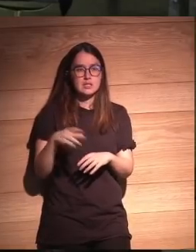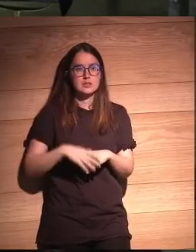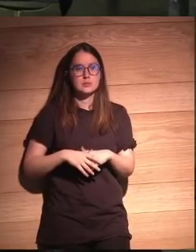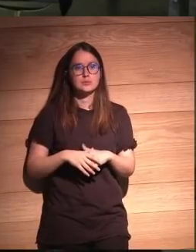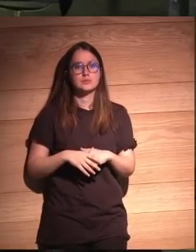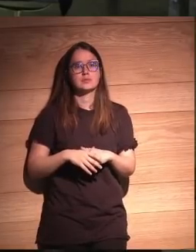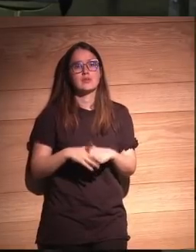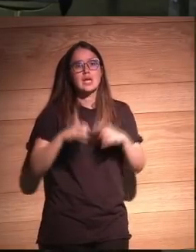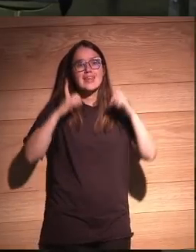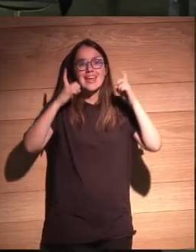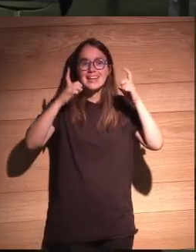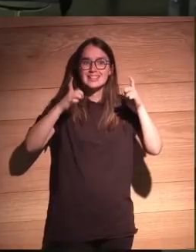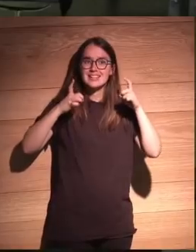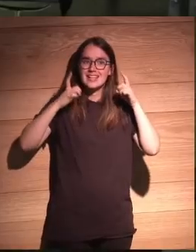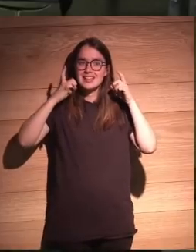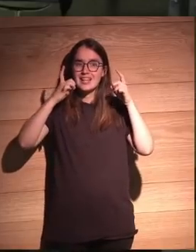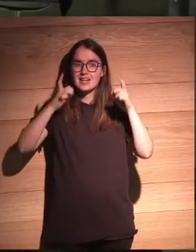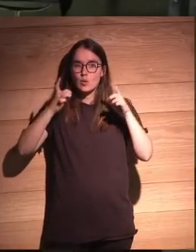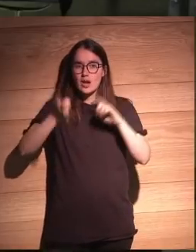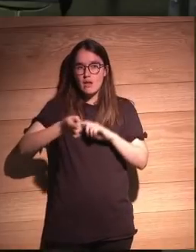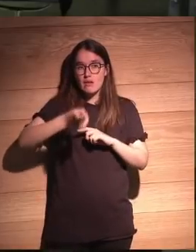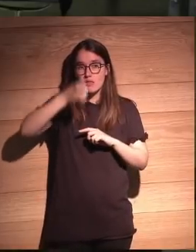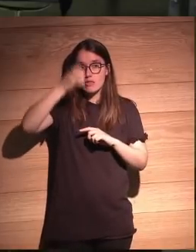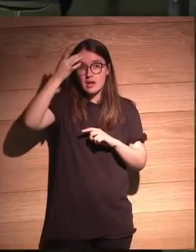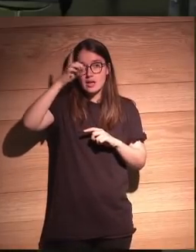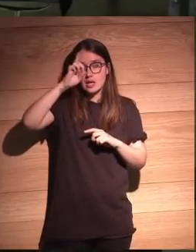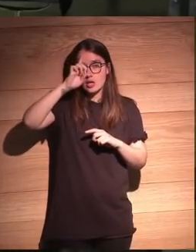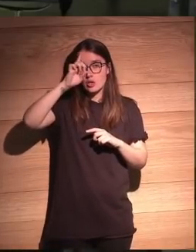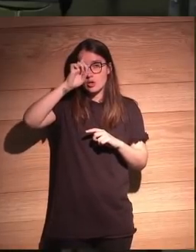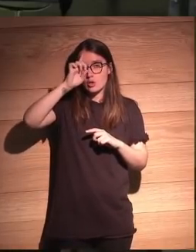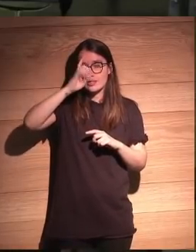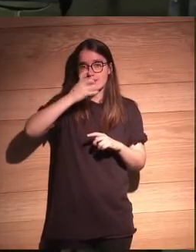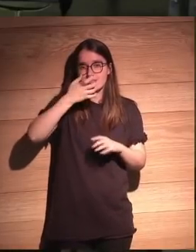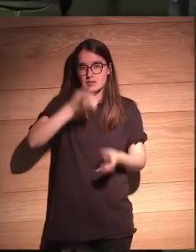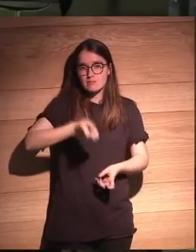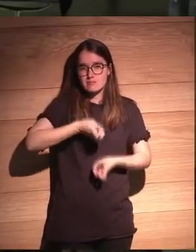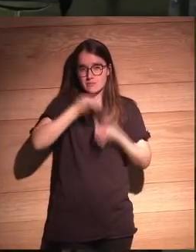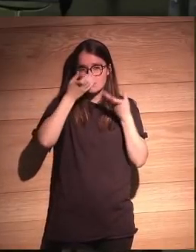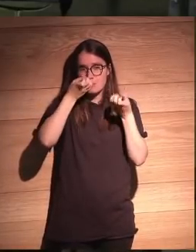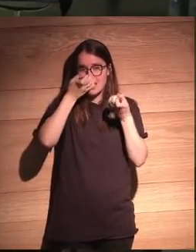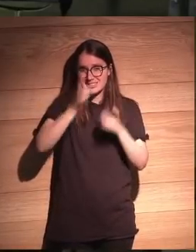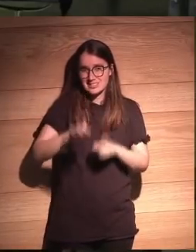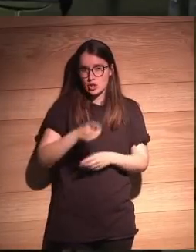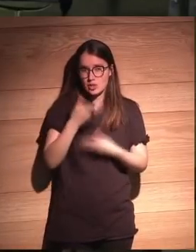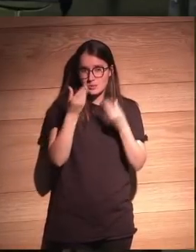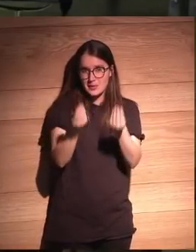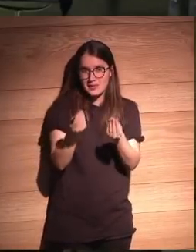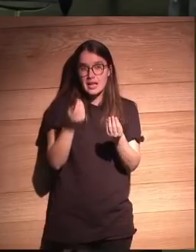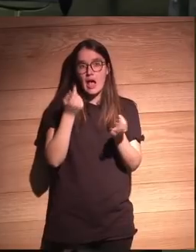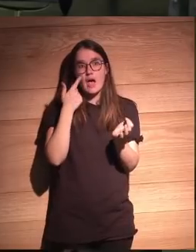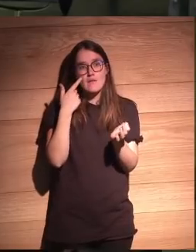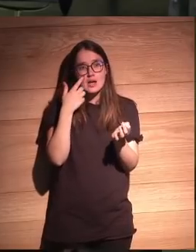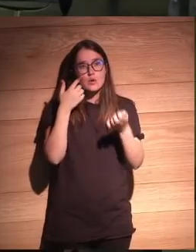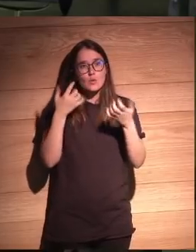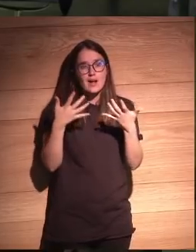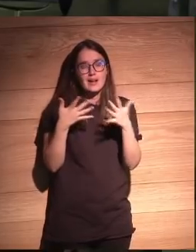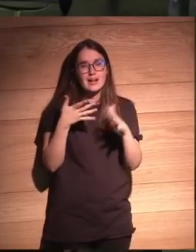Incluso intentaría lanzar una idea que no sé si voy a ser capaz de expresar del todo, y es que